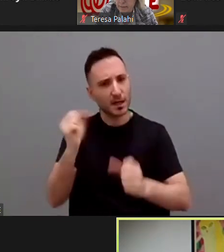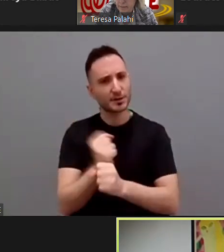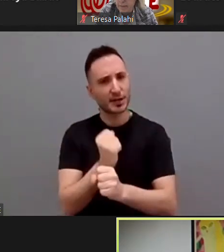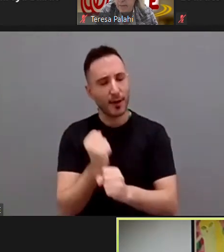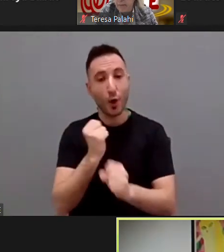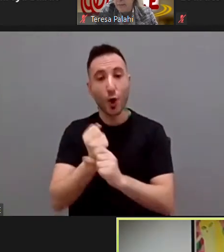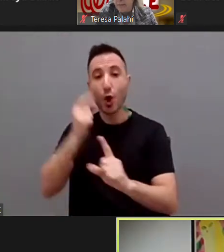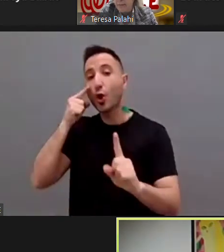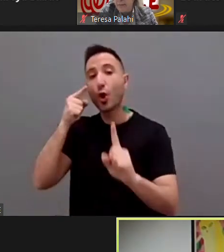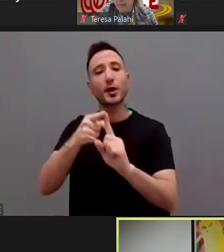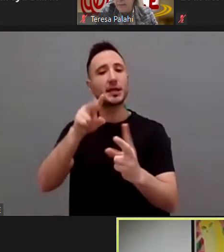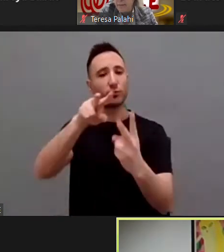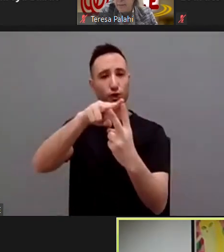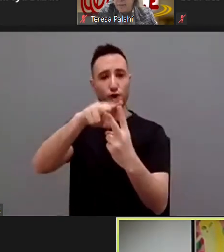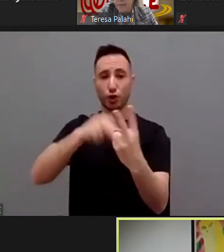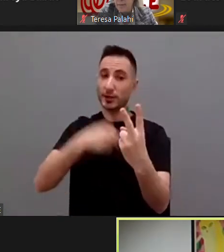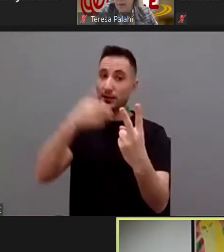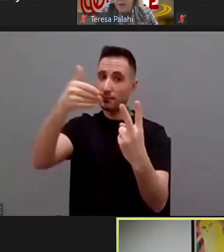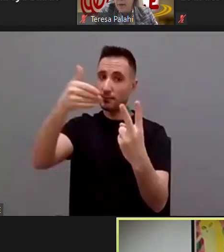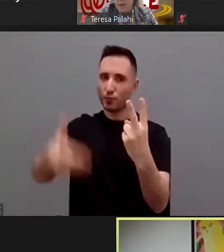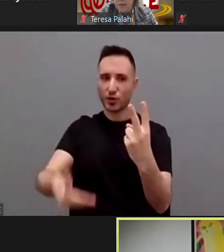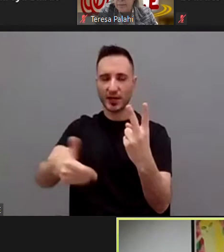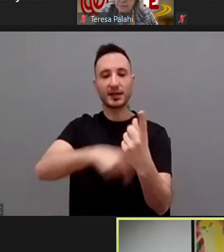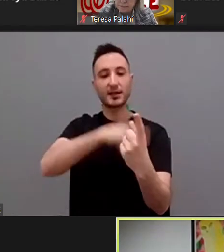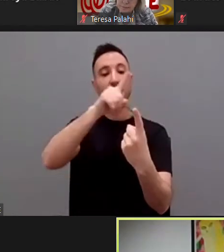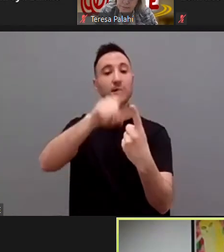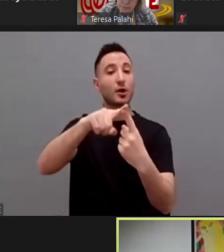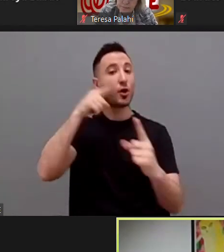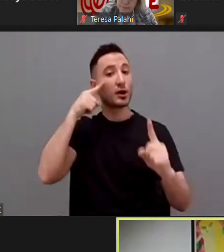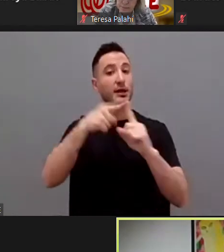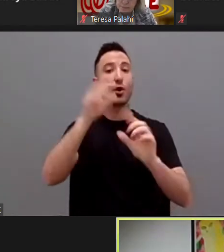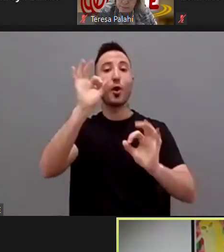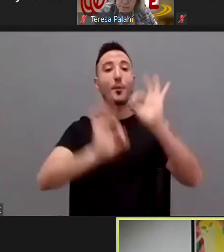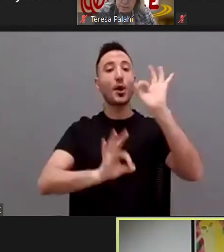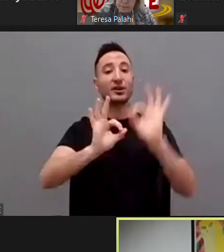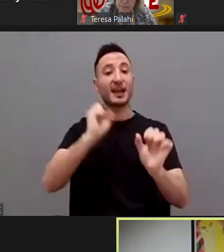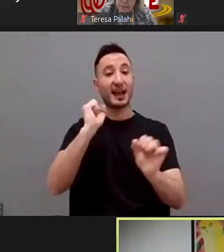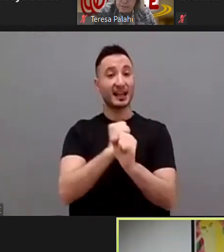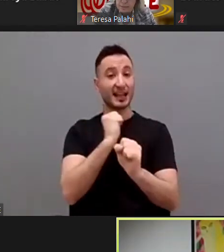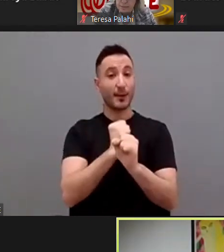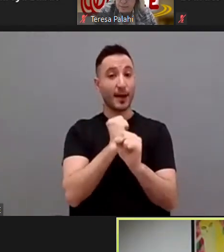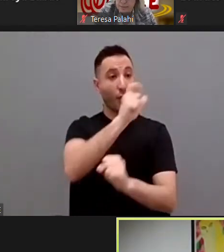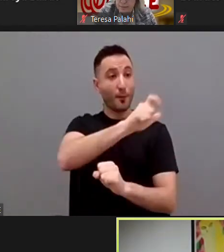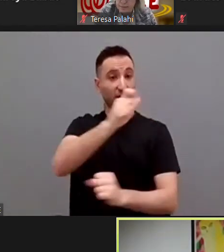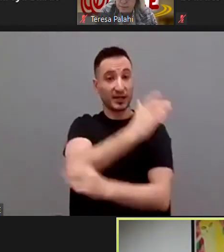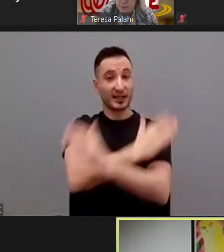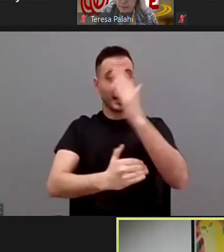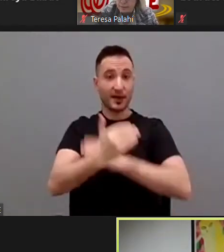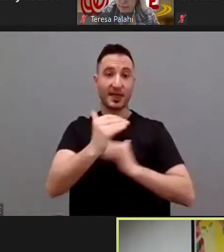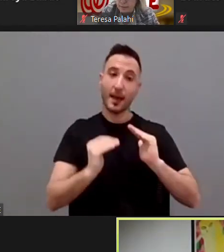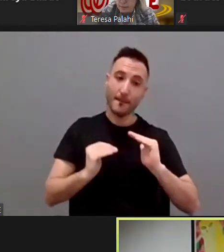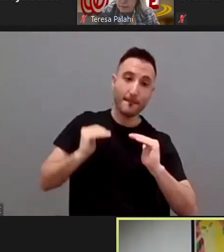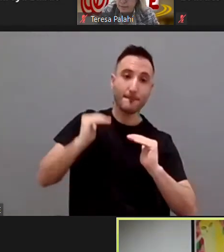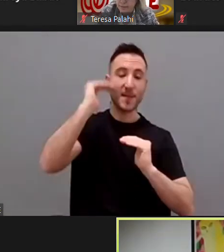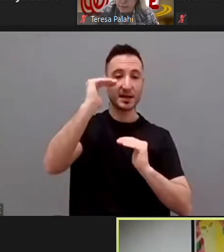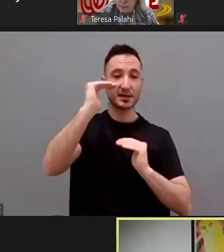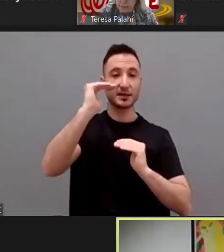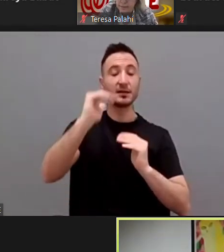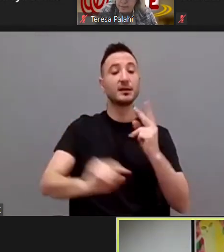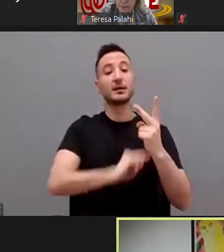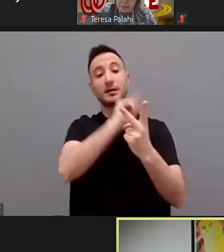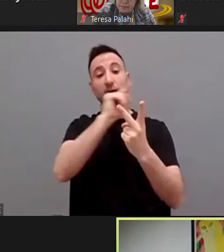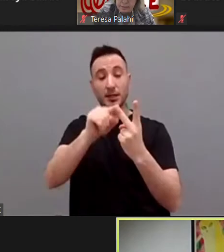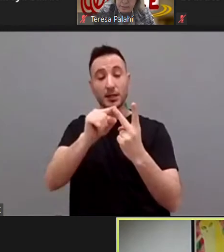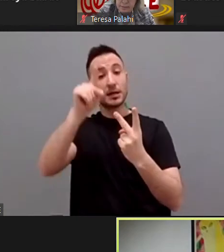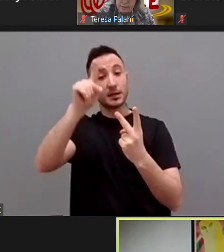objetivos críticos, ¿no? Que es incrementar la tasa de actividad, que es muy baja en las personas con discapacidad por muchos motivos, y, por